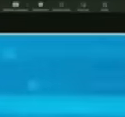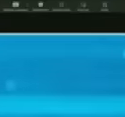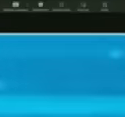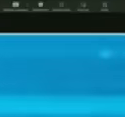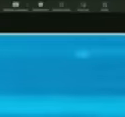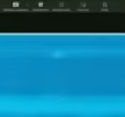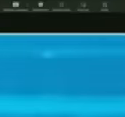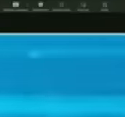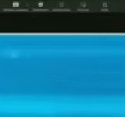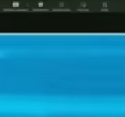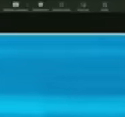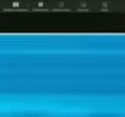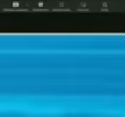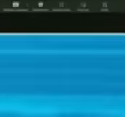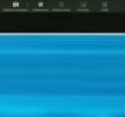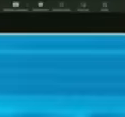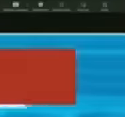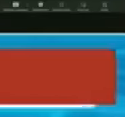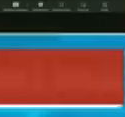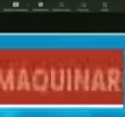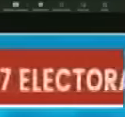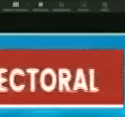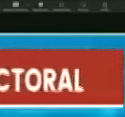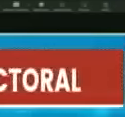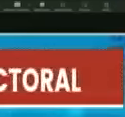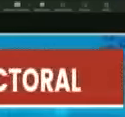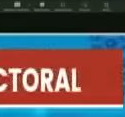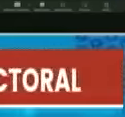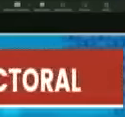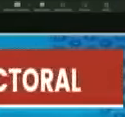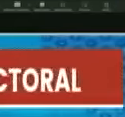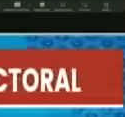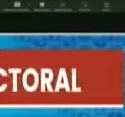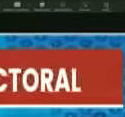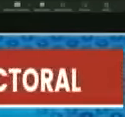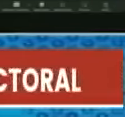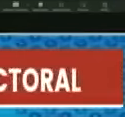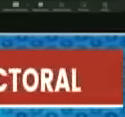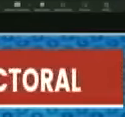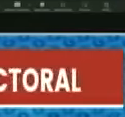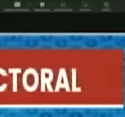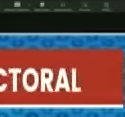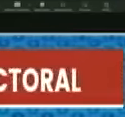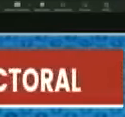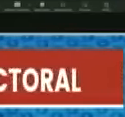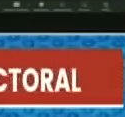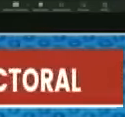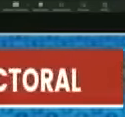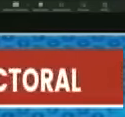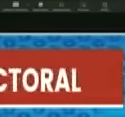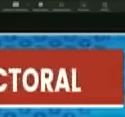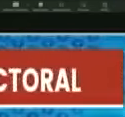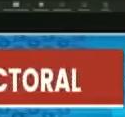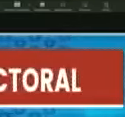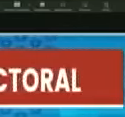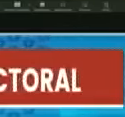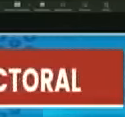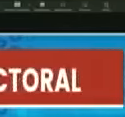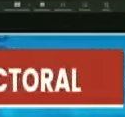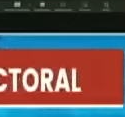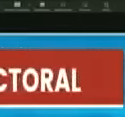Hemos ido aprendiendo. Este mensaje es para los señores opositores. Dejen quieto al que está quieto. Que este pueblo se exprese